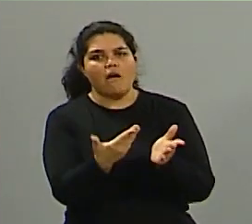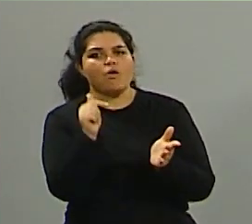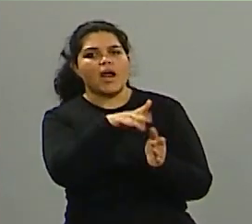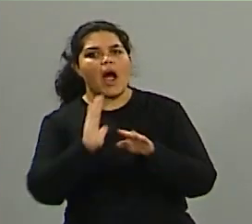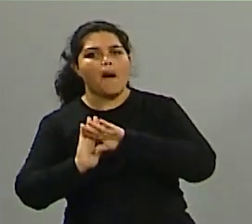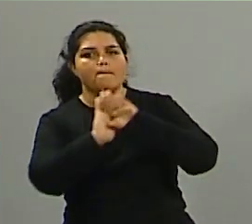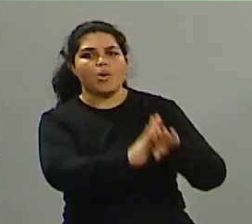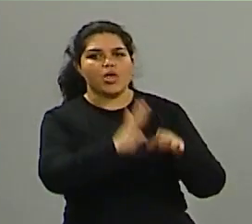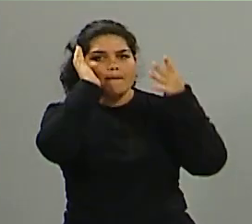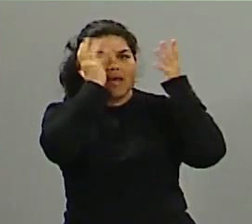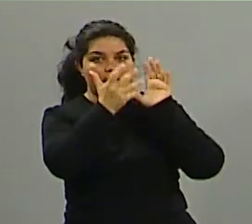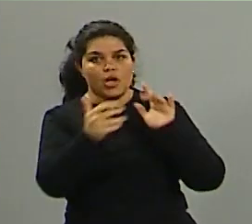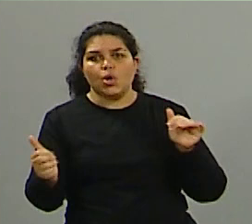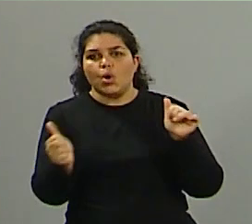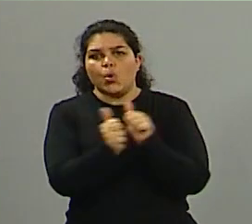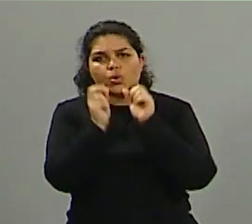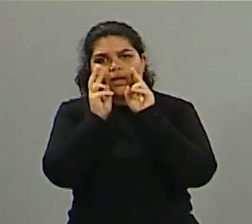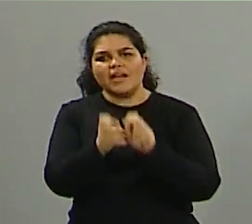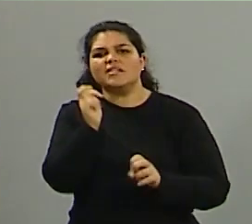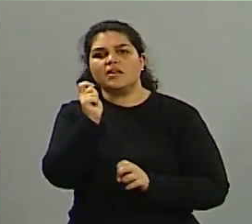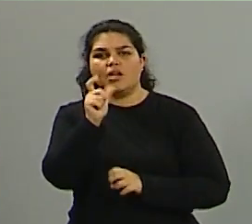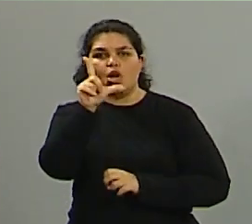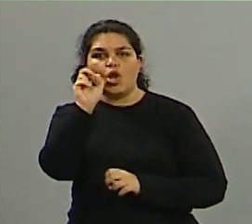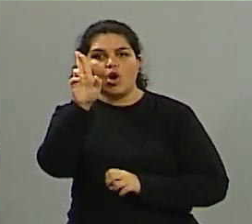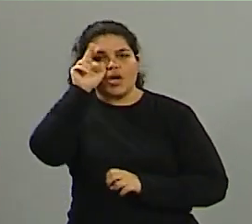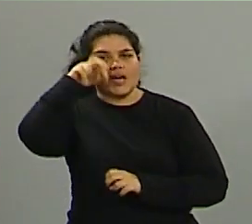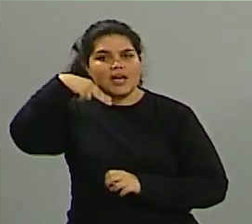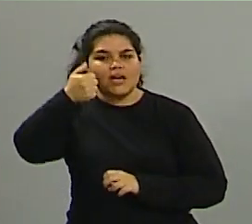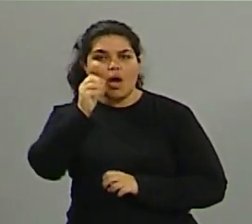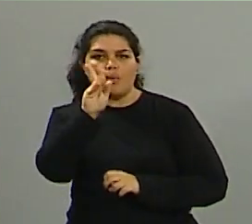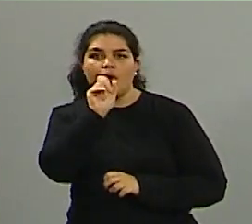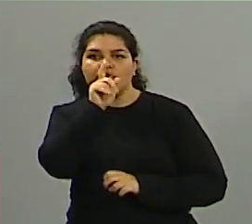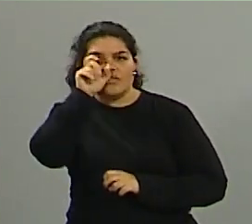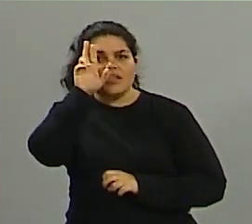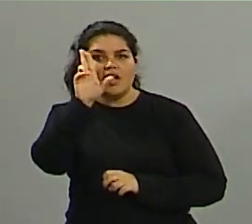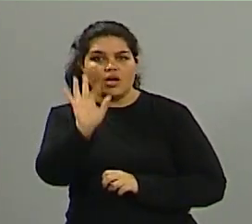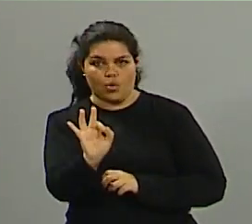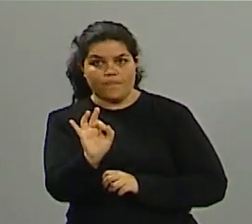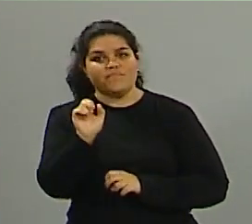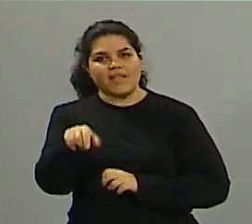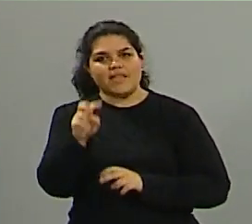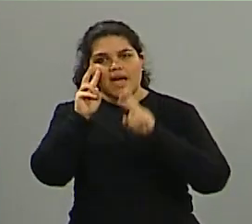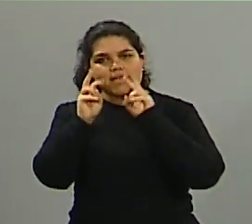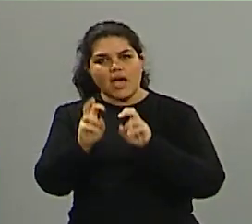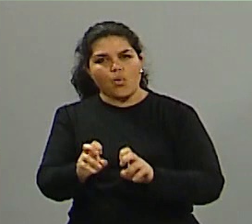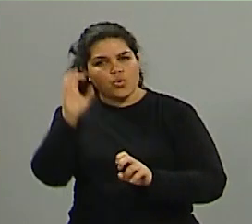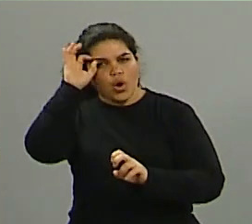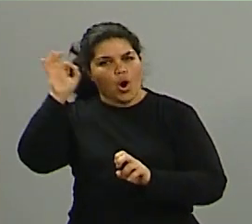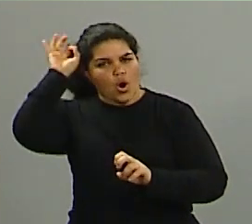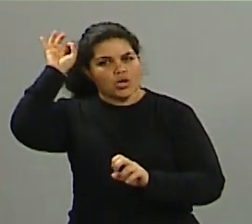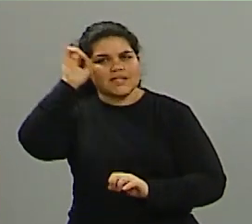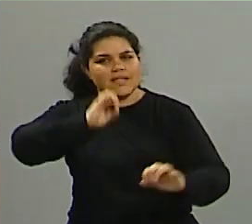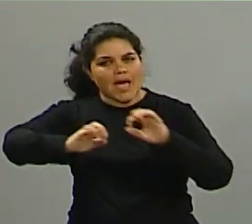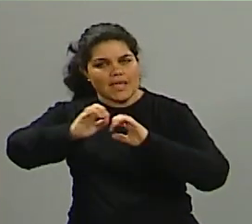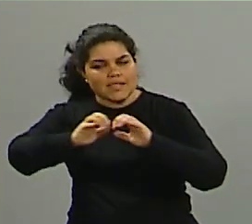vamos a analizar con Lorena Botero, que es experta en neurociencia aplicada a la educación. Además es docente de adolescentes y